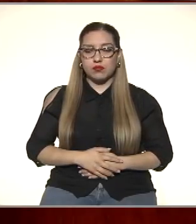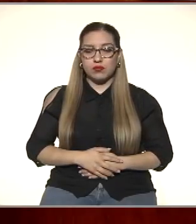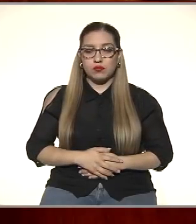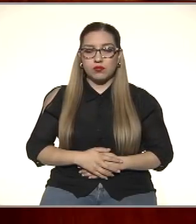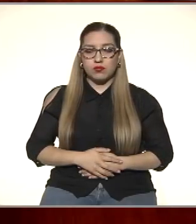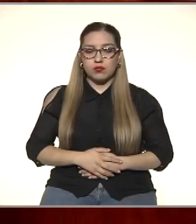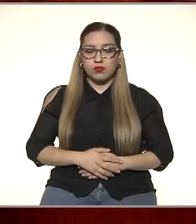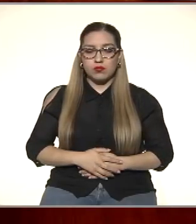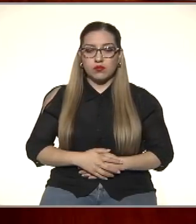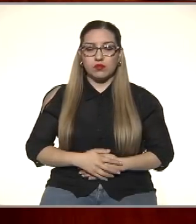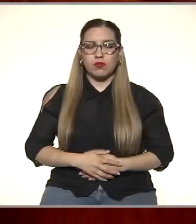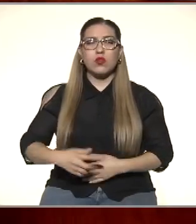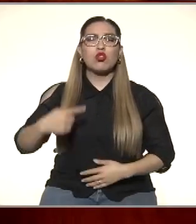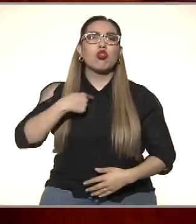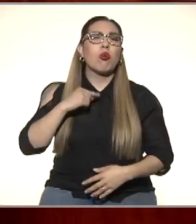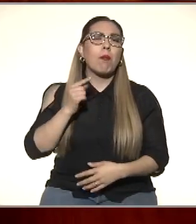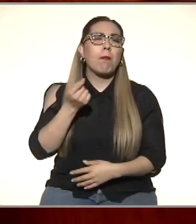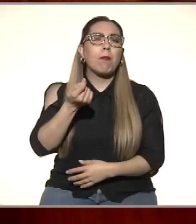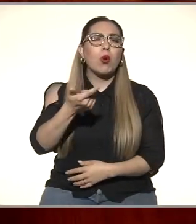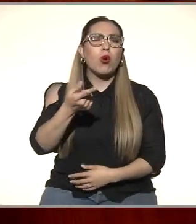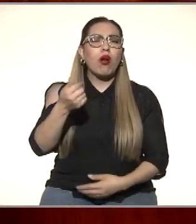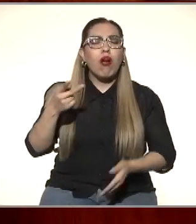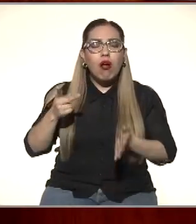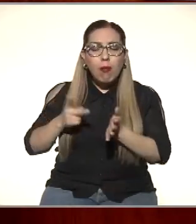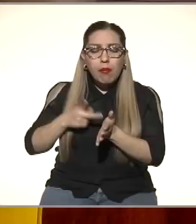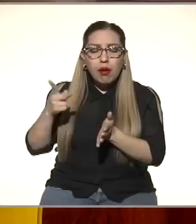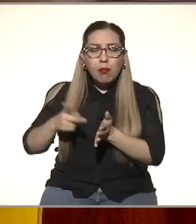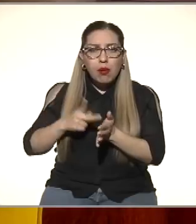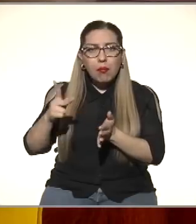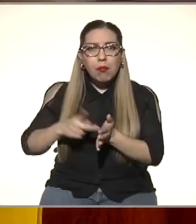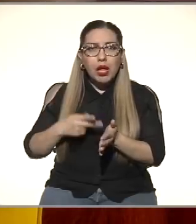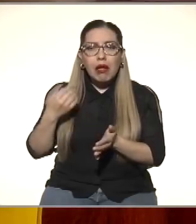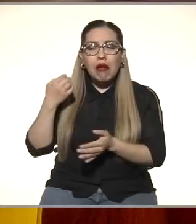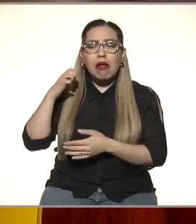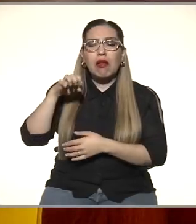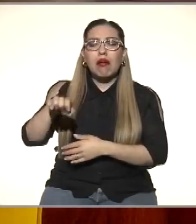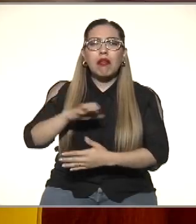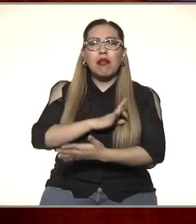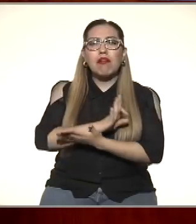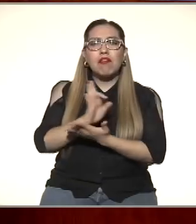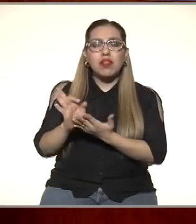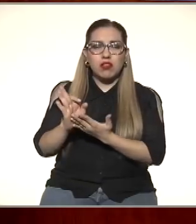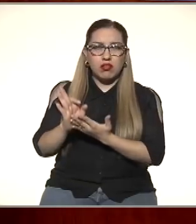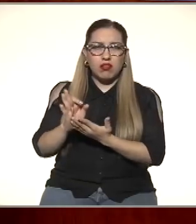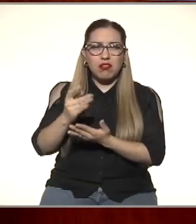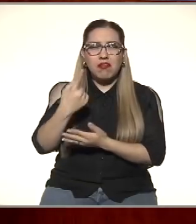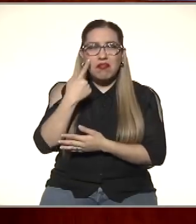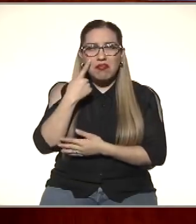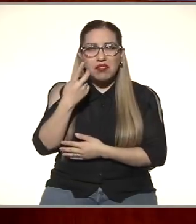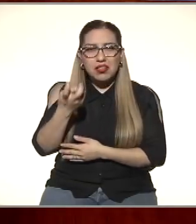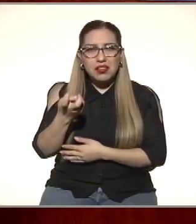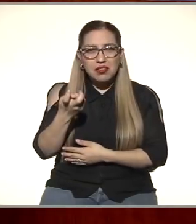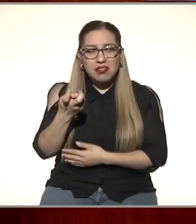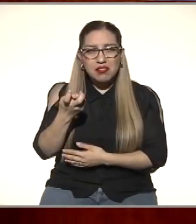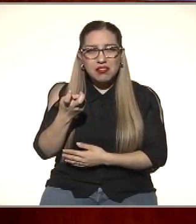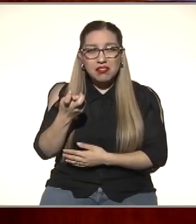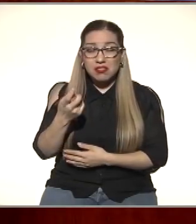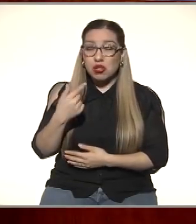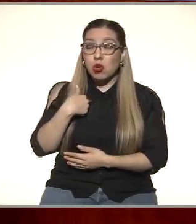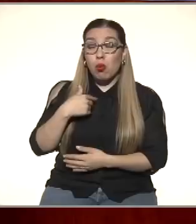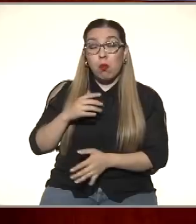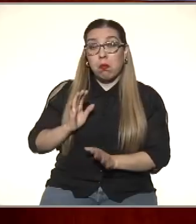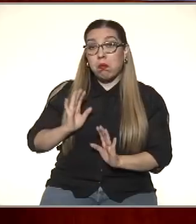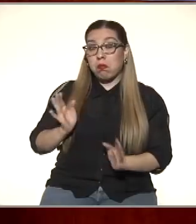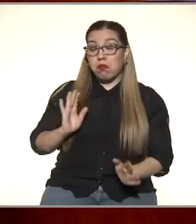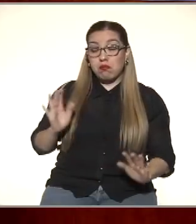yo solamente engañé pocas veces. Y ella me lo sigue recordando. Fíjense, cuando minimizamos, justificamos o negamos, primero